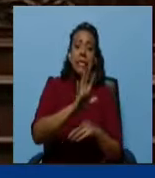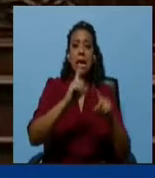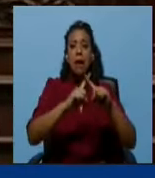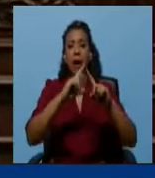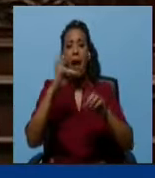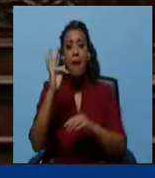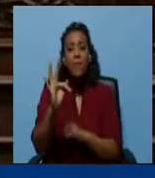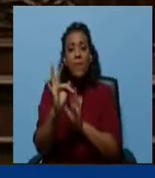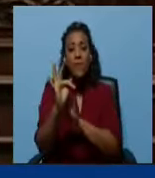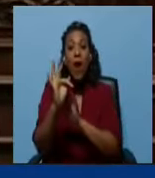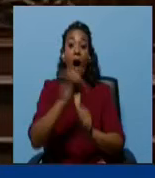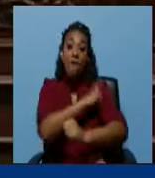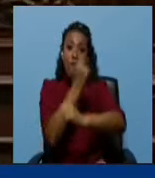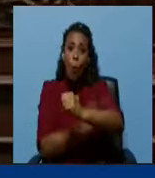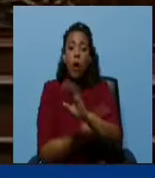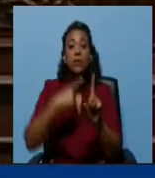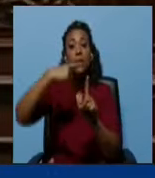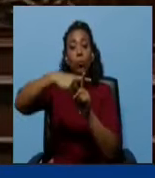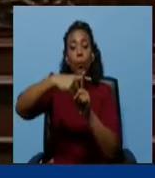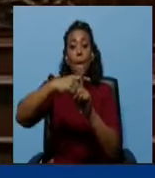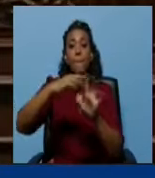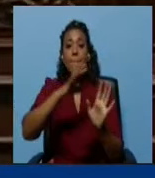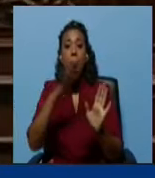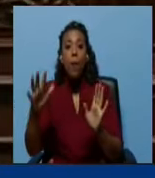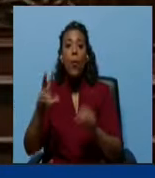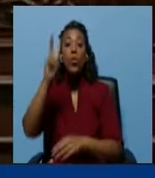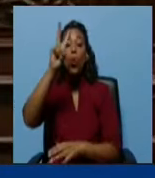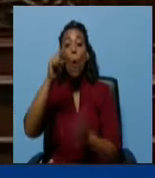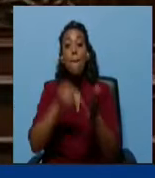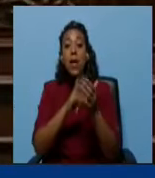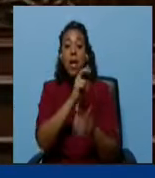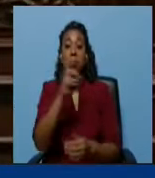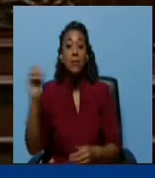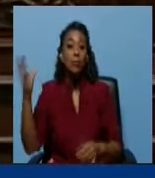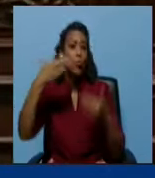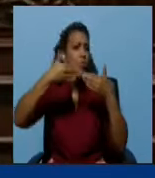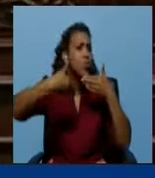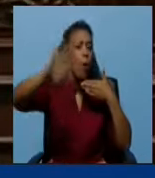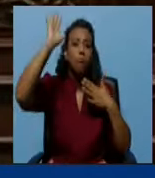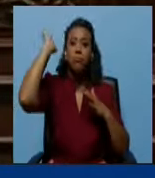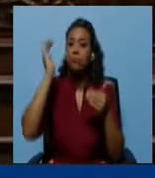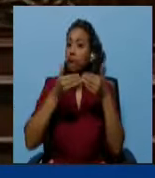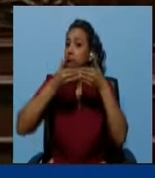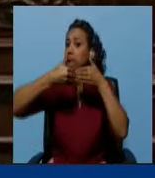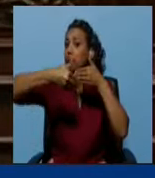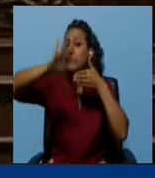7F igual a 2100.